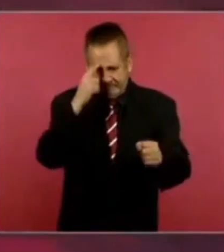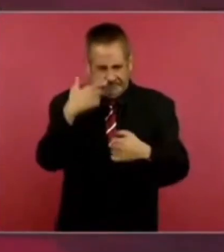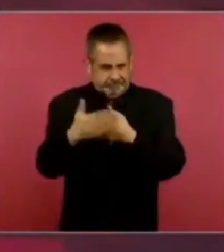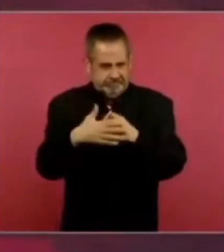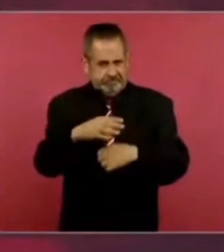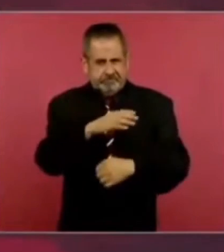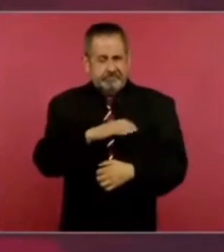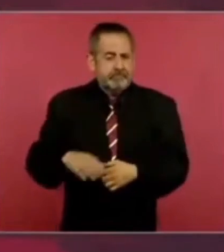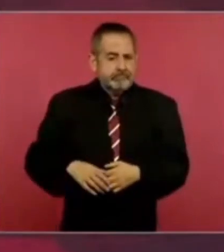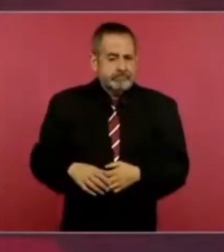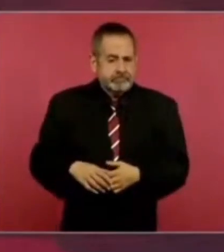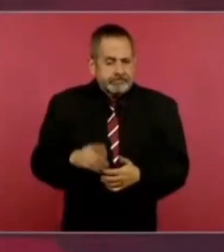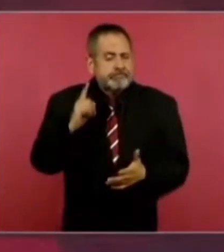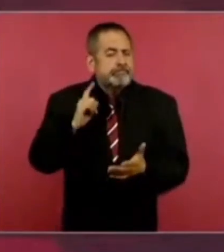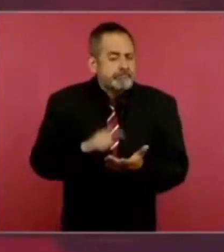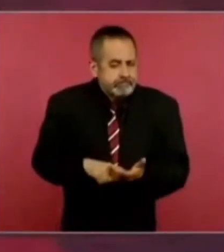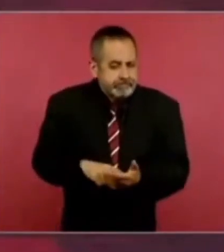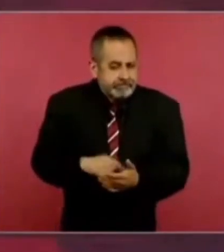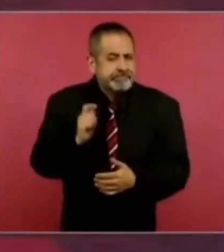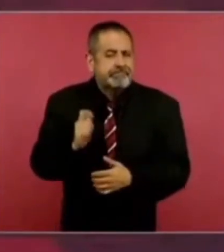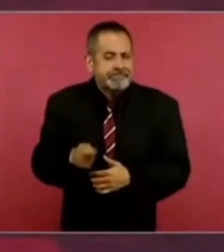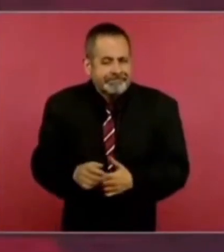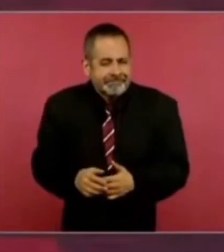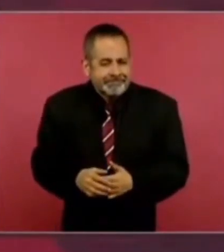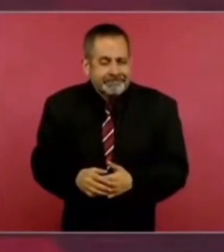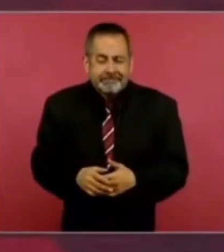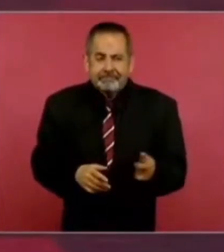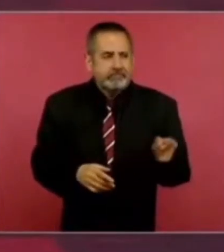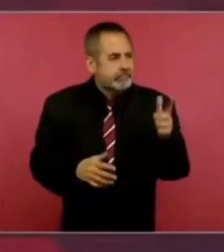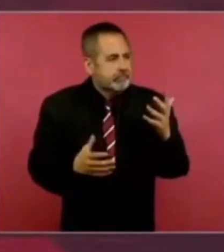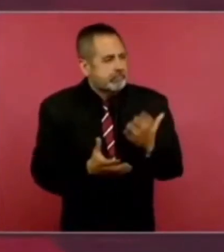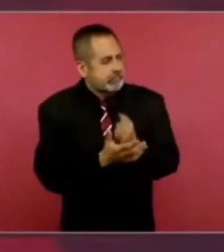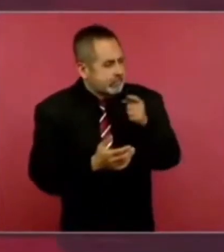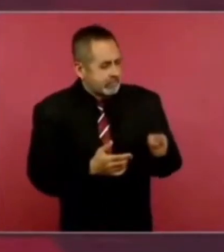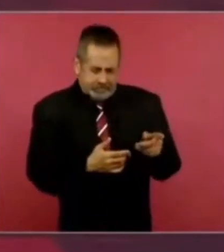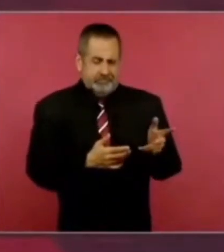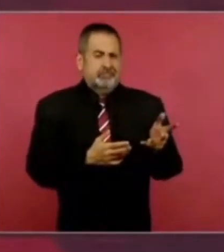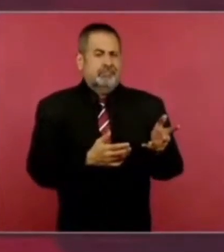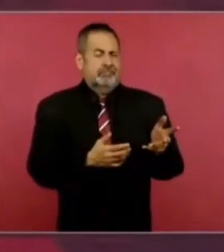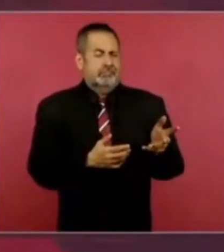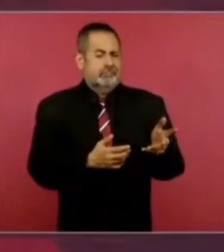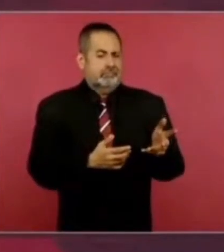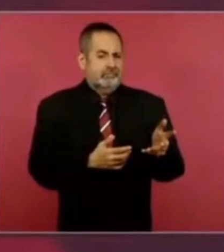¿Y qué creen? Que ganó.